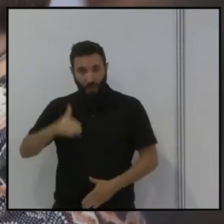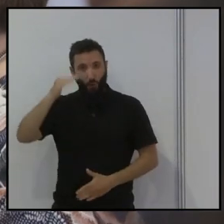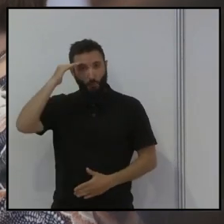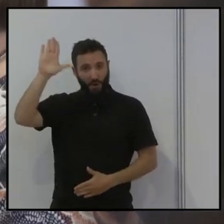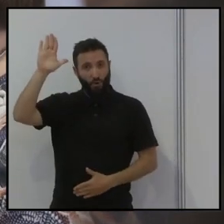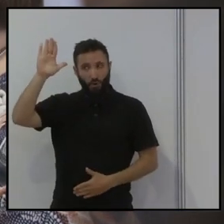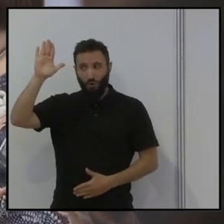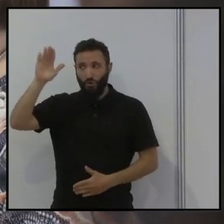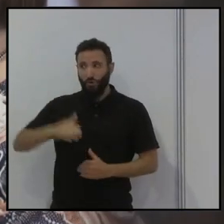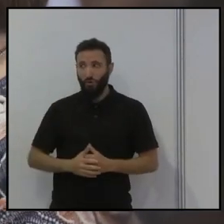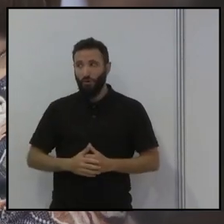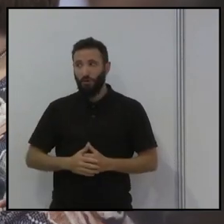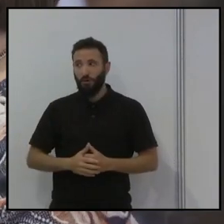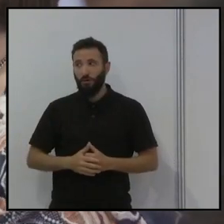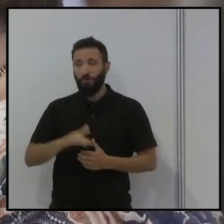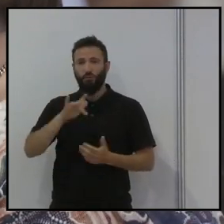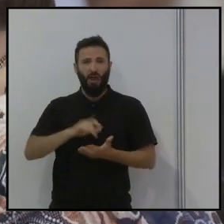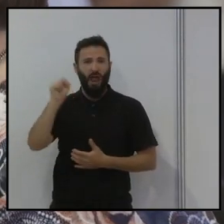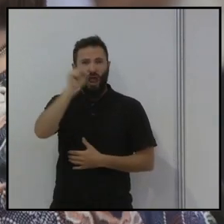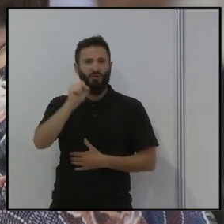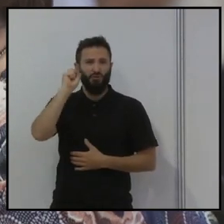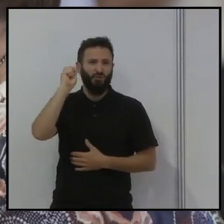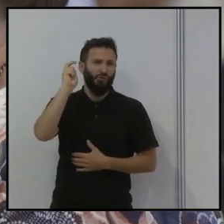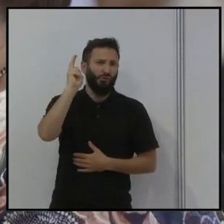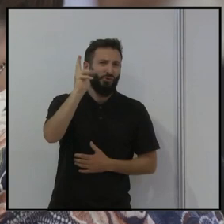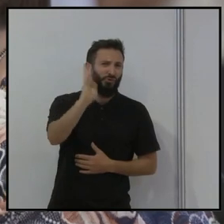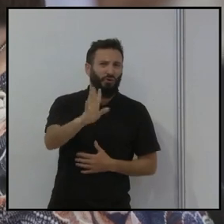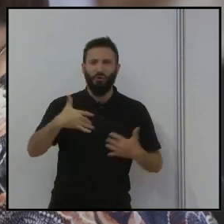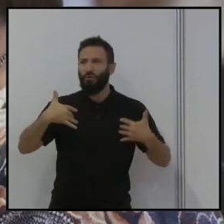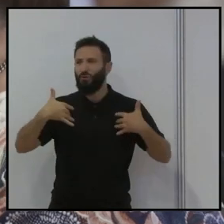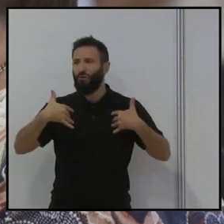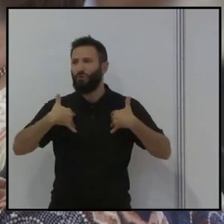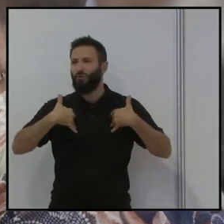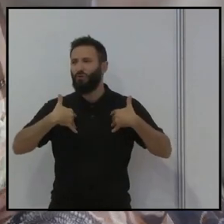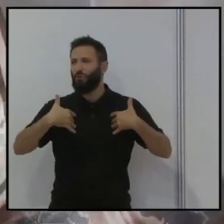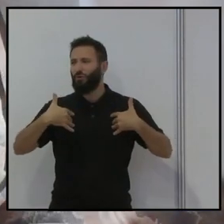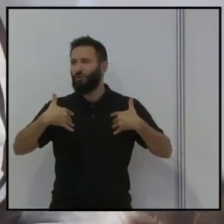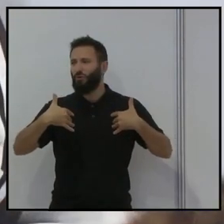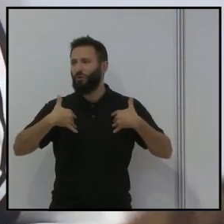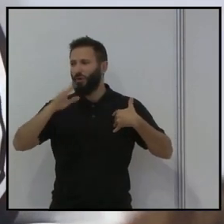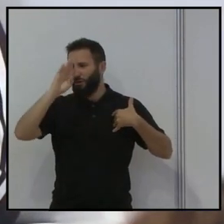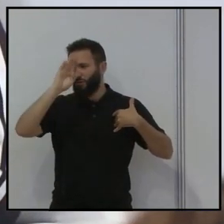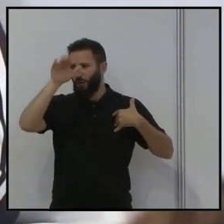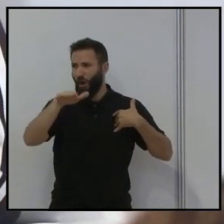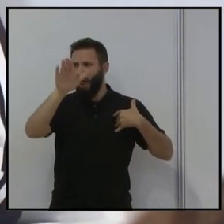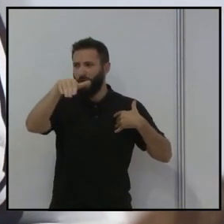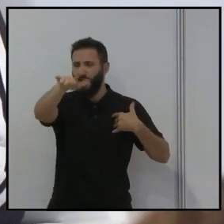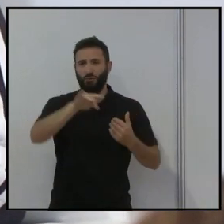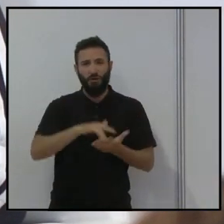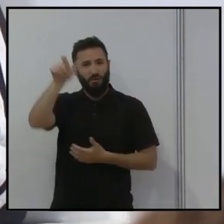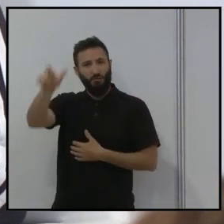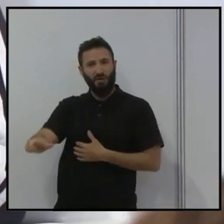que durante años sufrió de bipolaridad, y un chico brillante que se